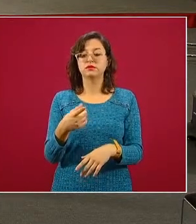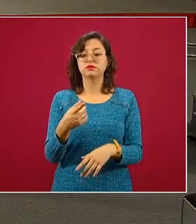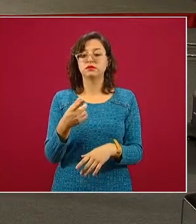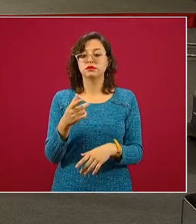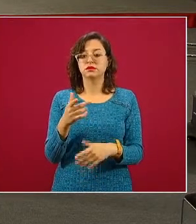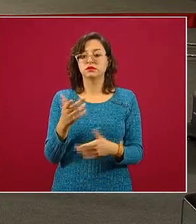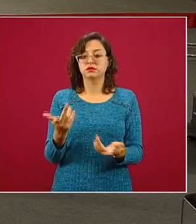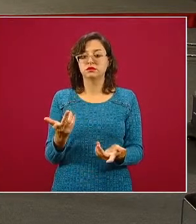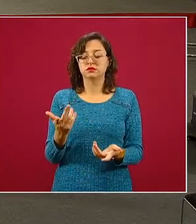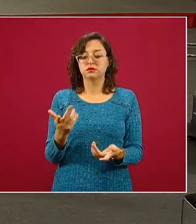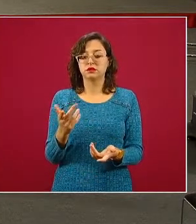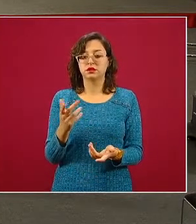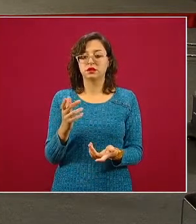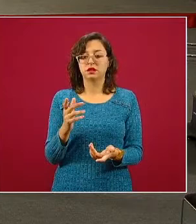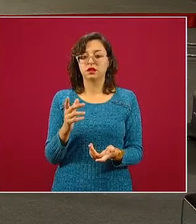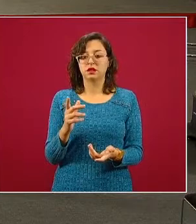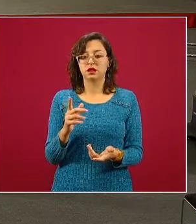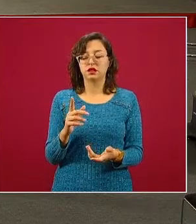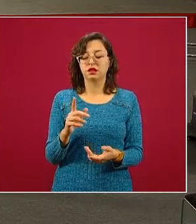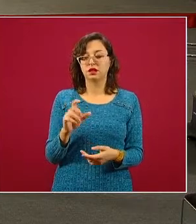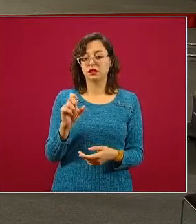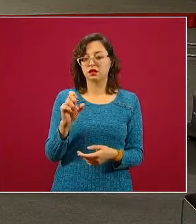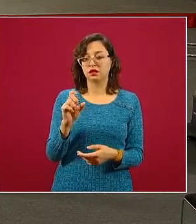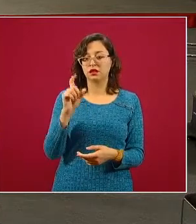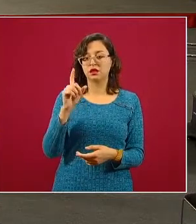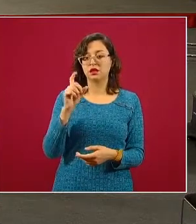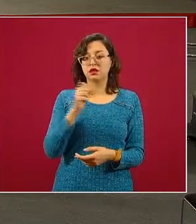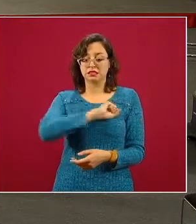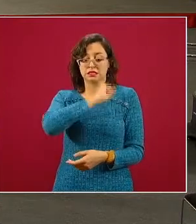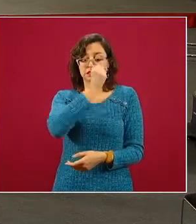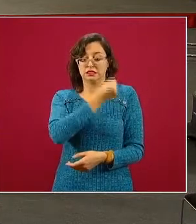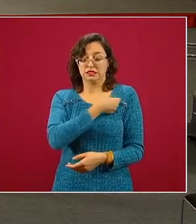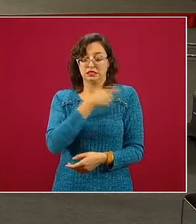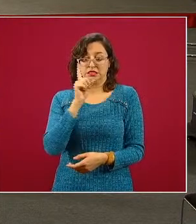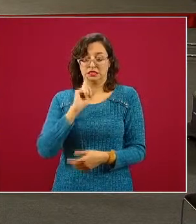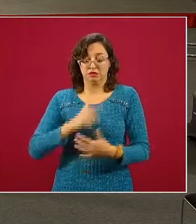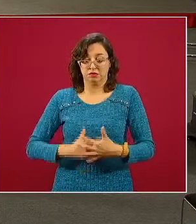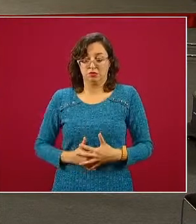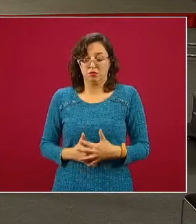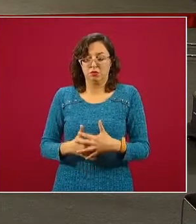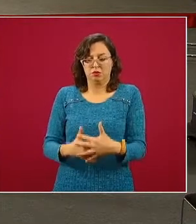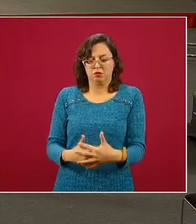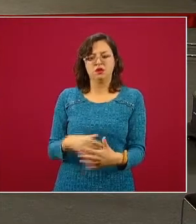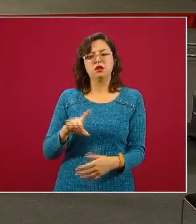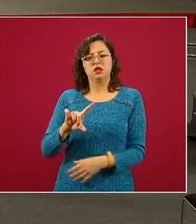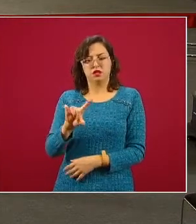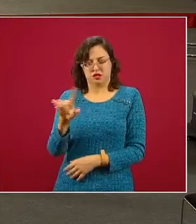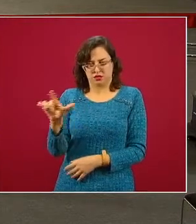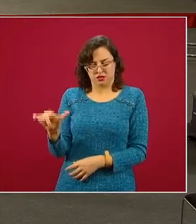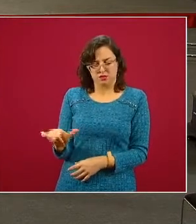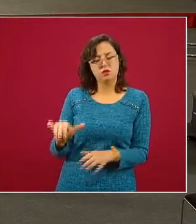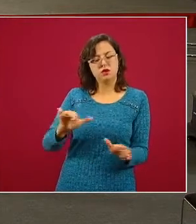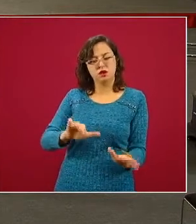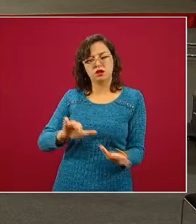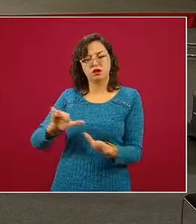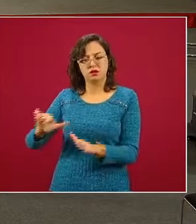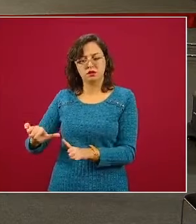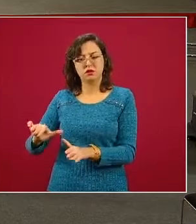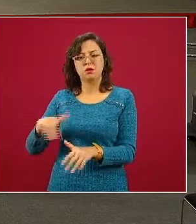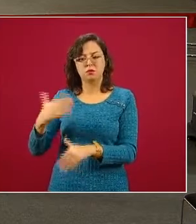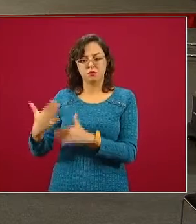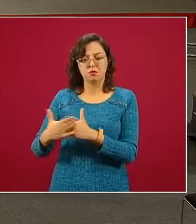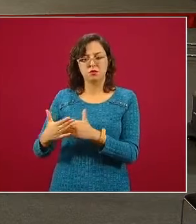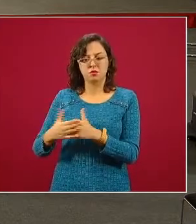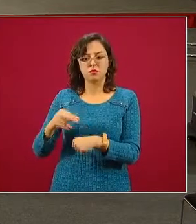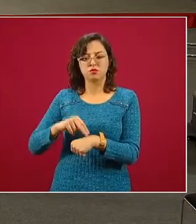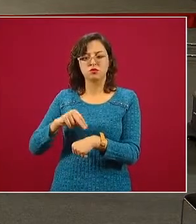perinatal, esta la tendremos después. La queremos incluir con otros elementos de salud reproductiva que nos presentará más adelante